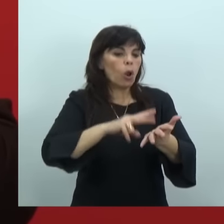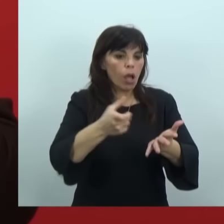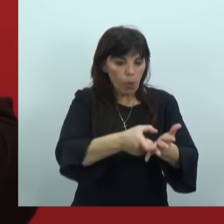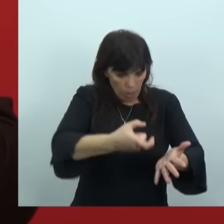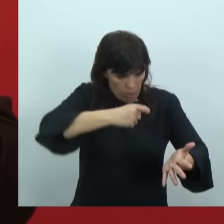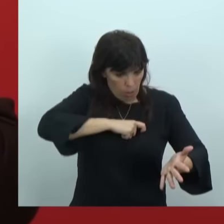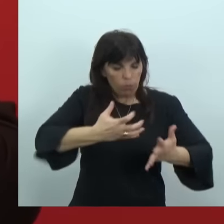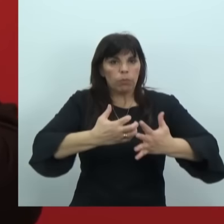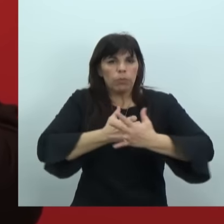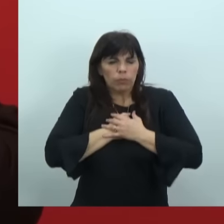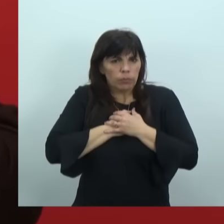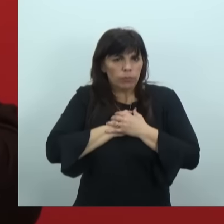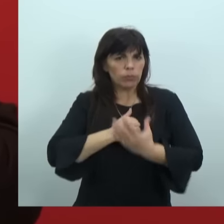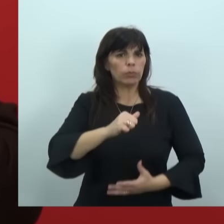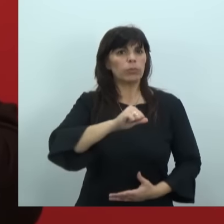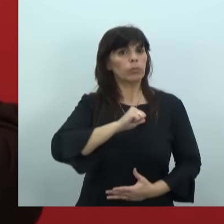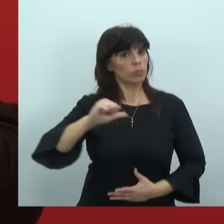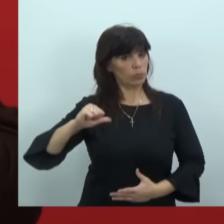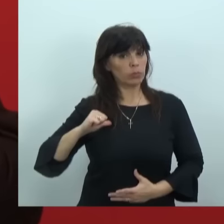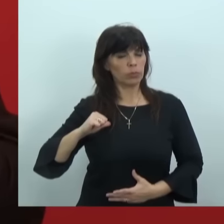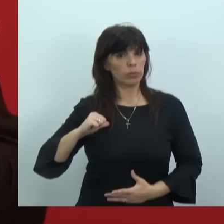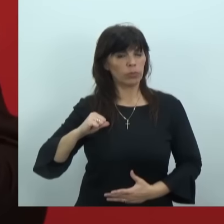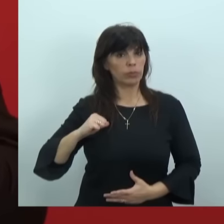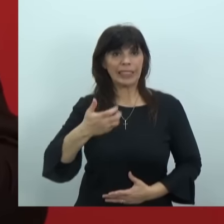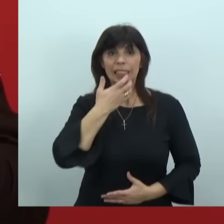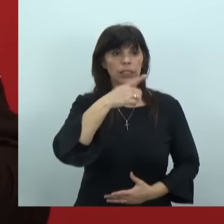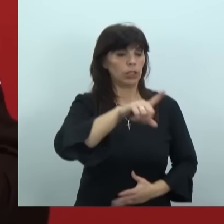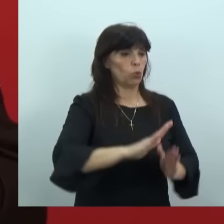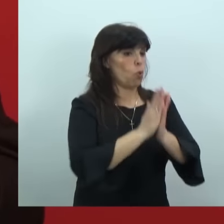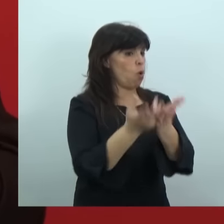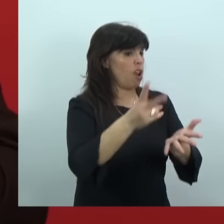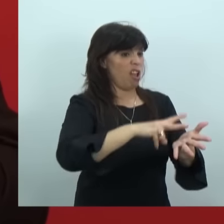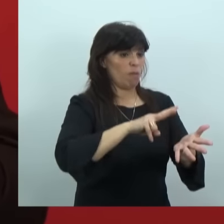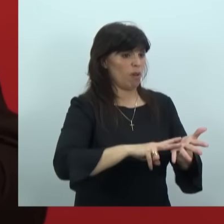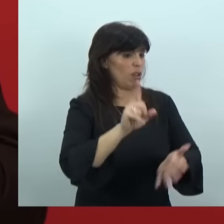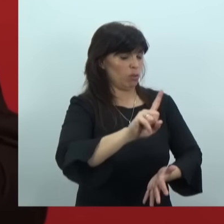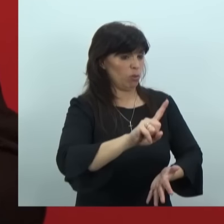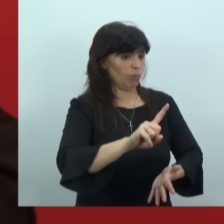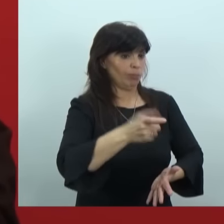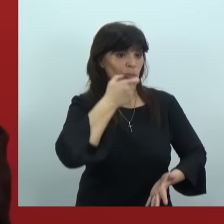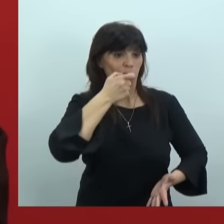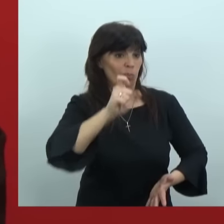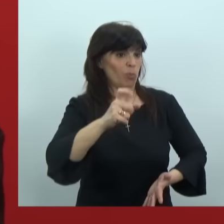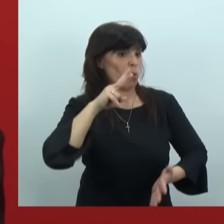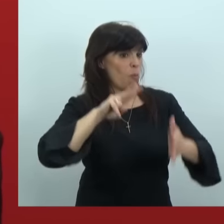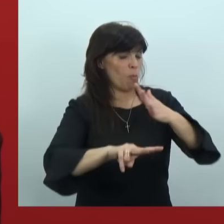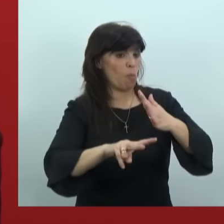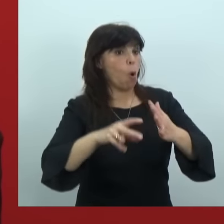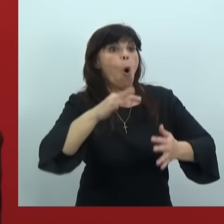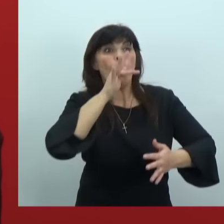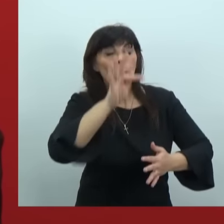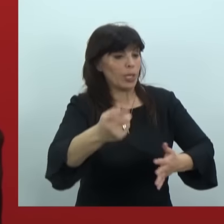ti, algo personal. Si no lees la Biblia, nunca lo tendrás. Es algo que me da cuenta.